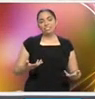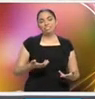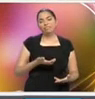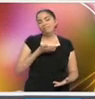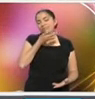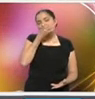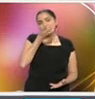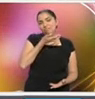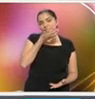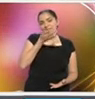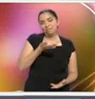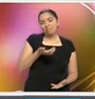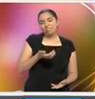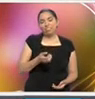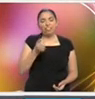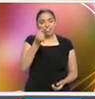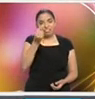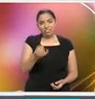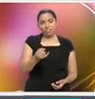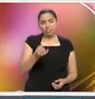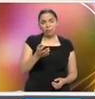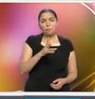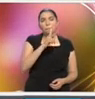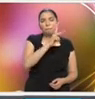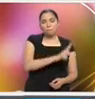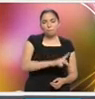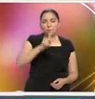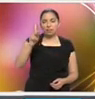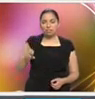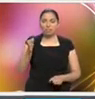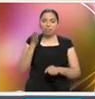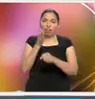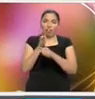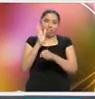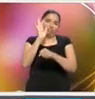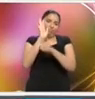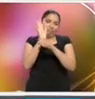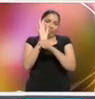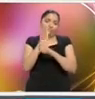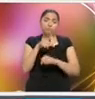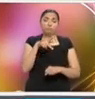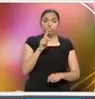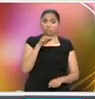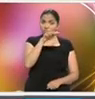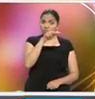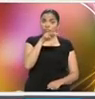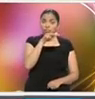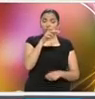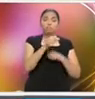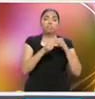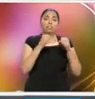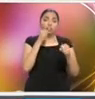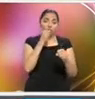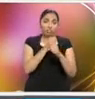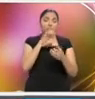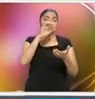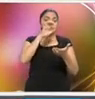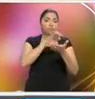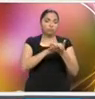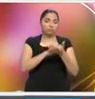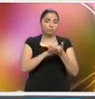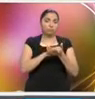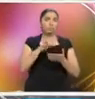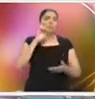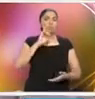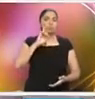de cine ahorita, ¿no? Porque entonces le iba muy bien con las mujeres, pero él desde los 18 años estuvo casado, se casó con Anne Hathaway, una